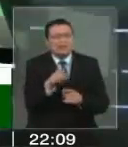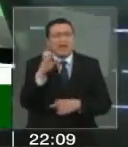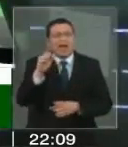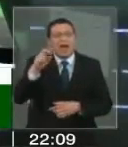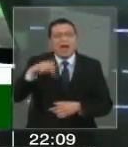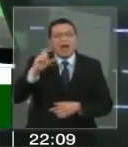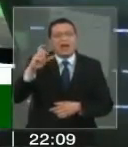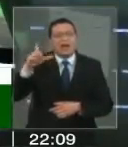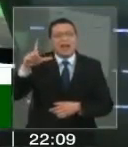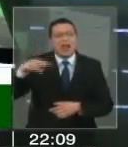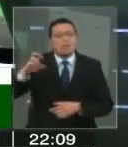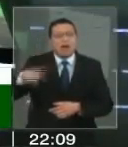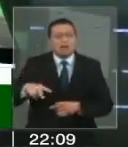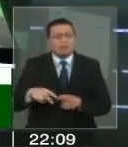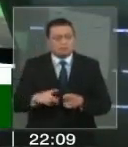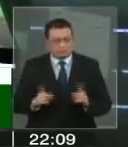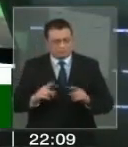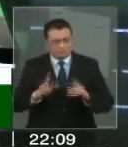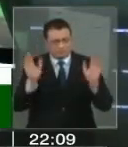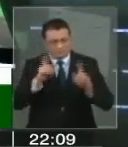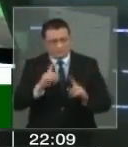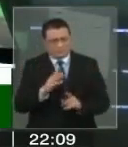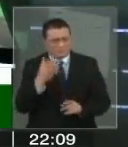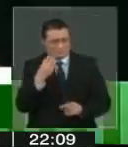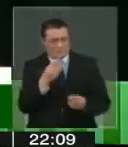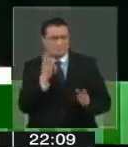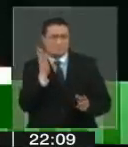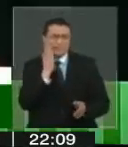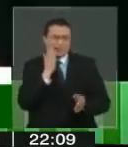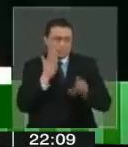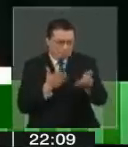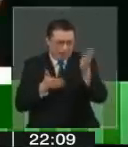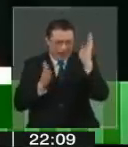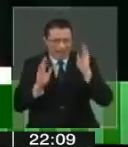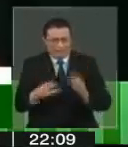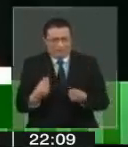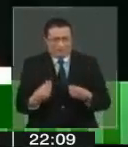Me dice, no te preocupes, son re simpáticos. De ahí te cuento.